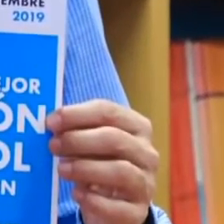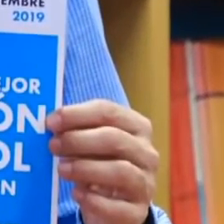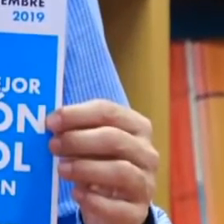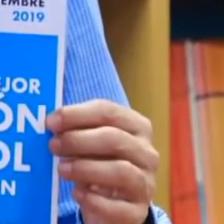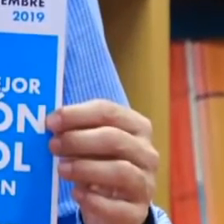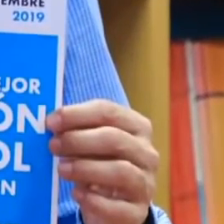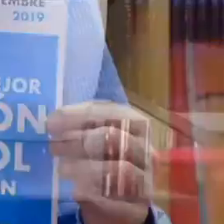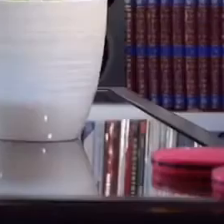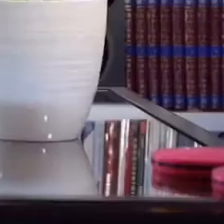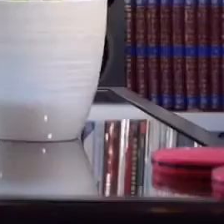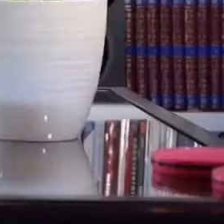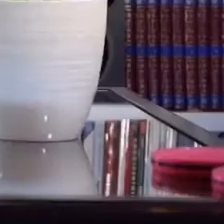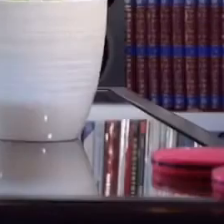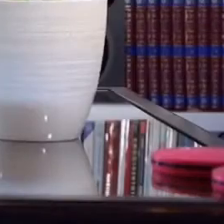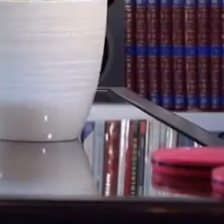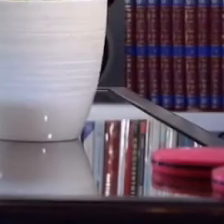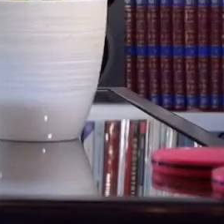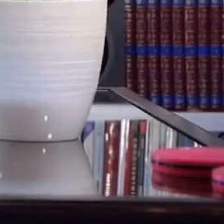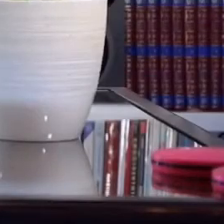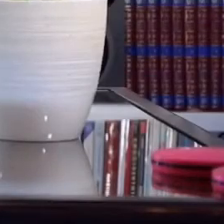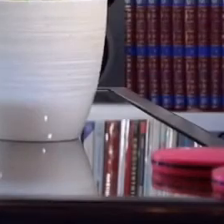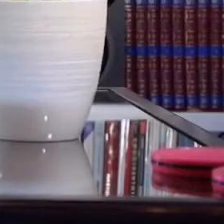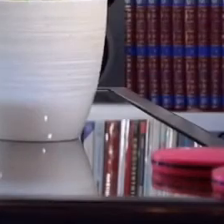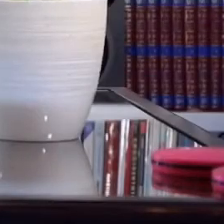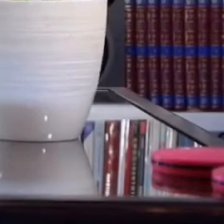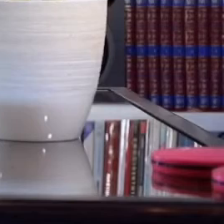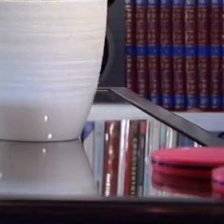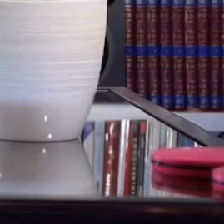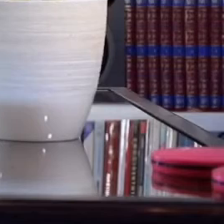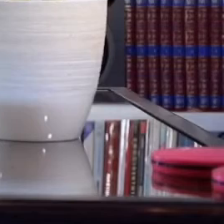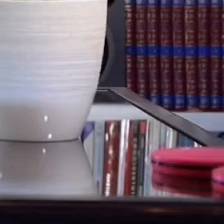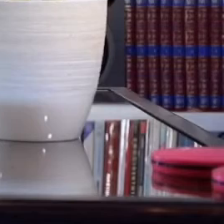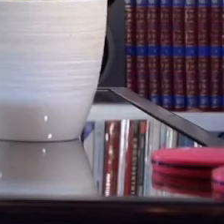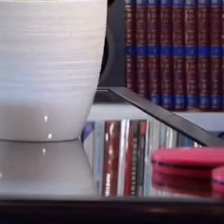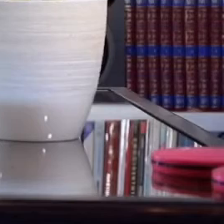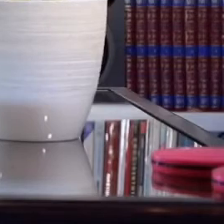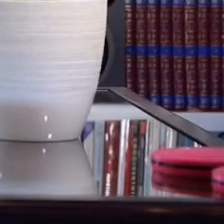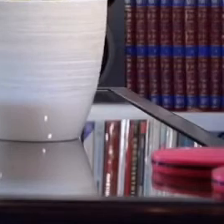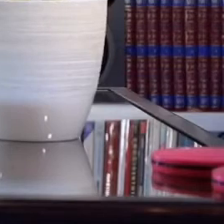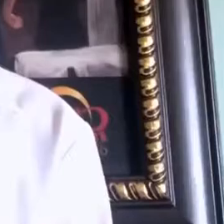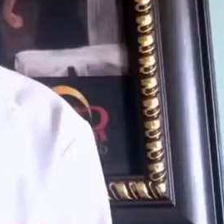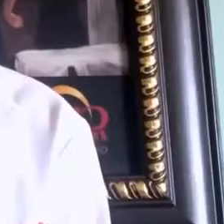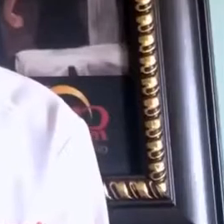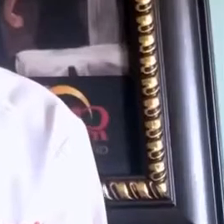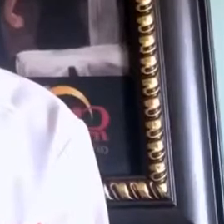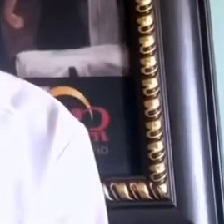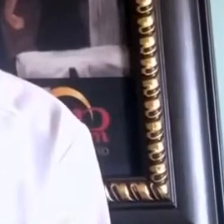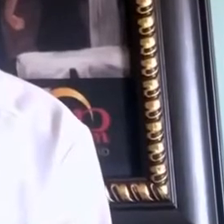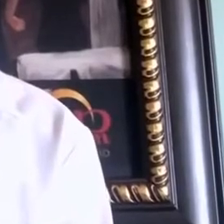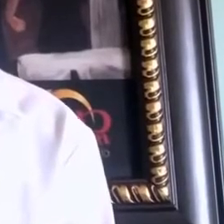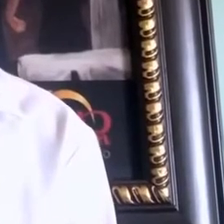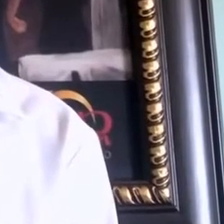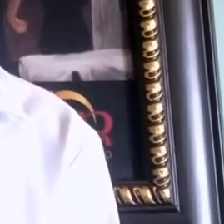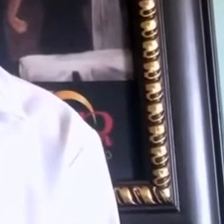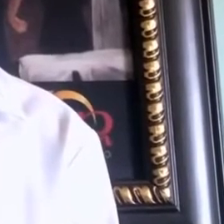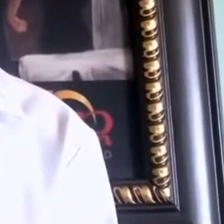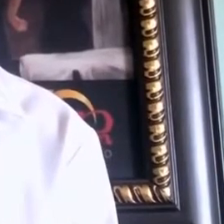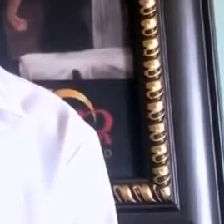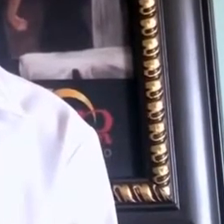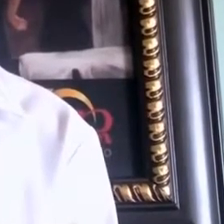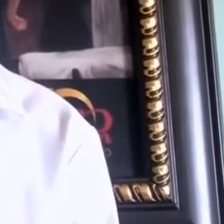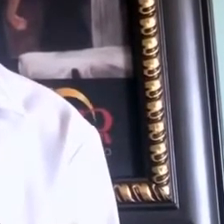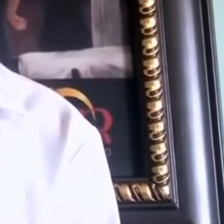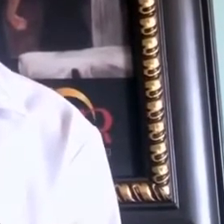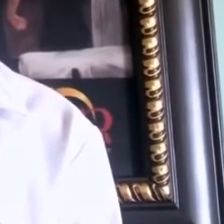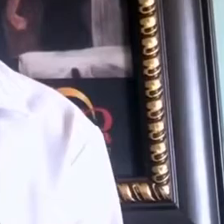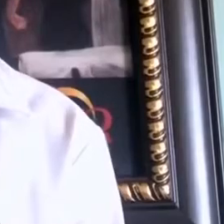con congruencia y principios y buscando oportunidades de incidir en la salud de los mexicanos. Servir a México es justamente mantener